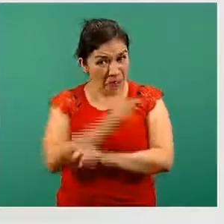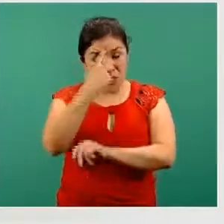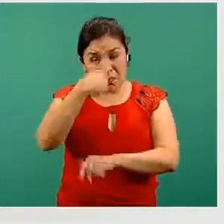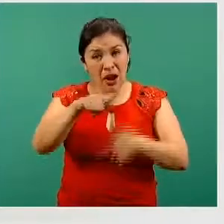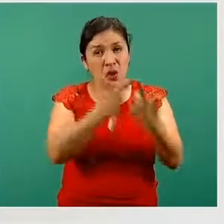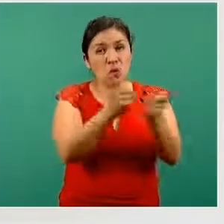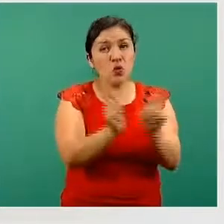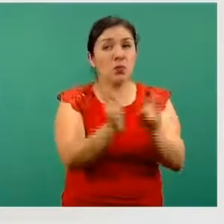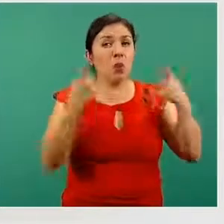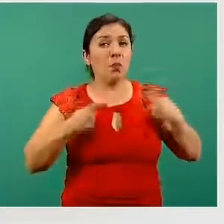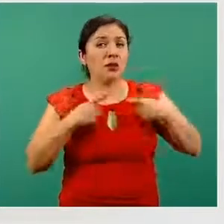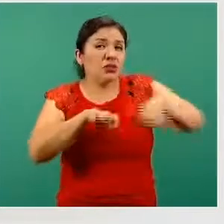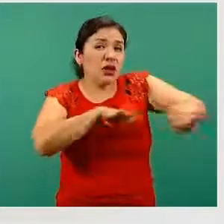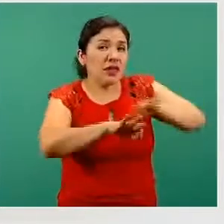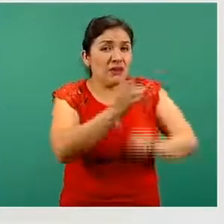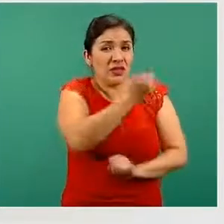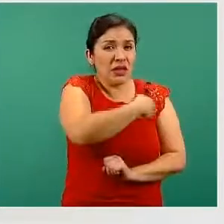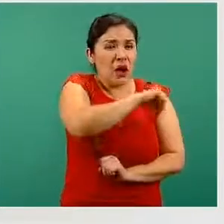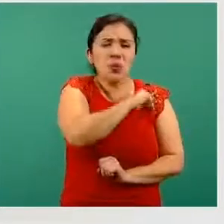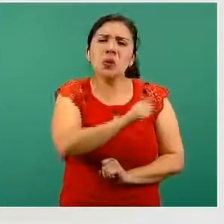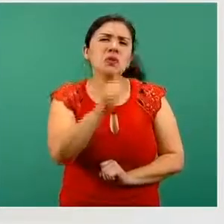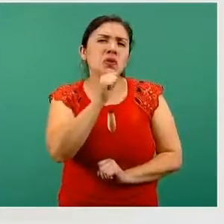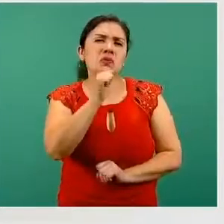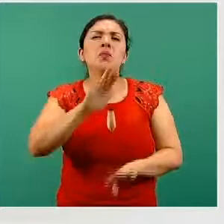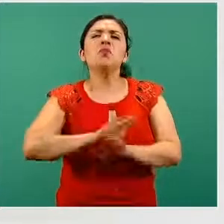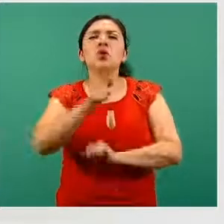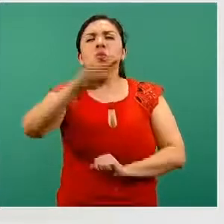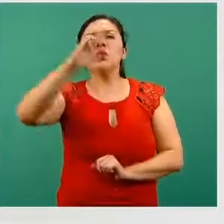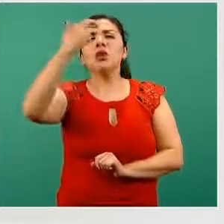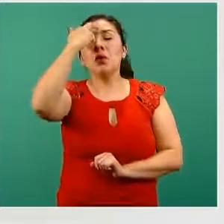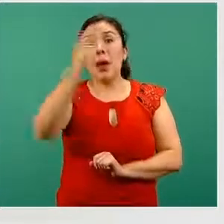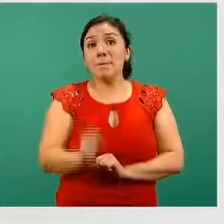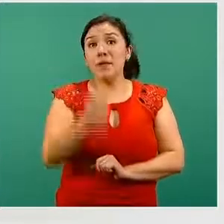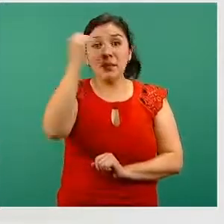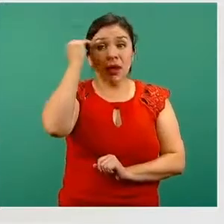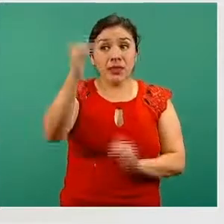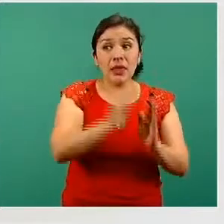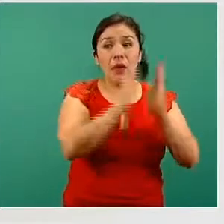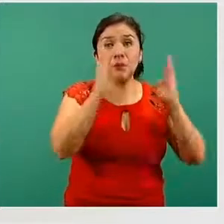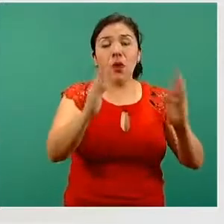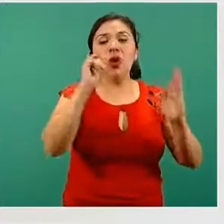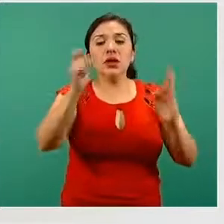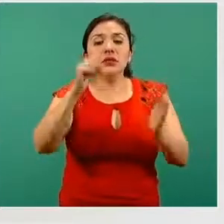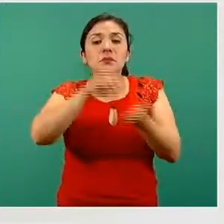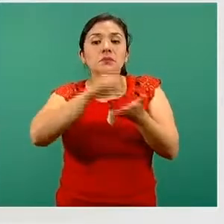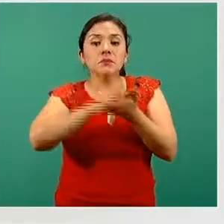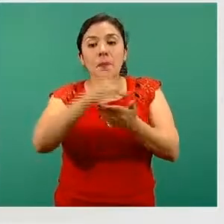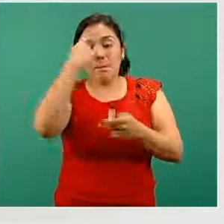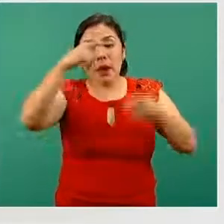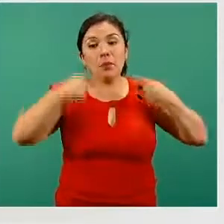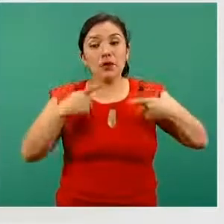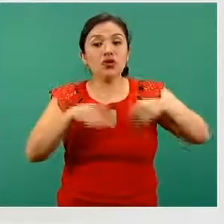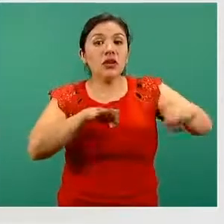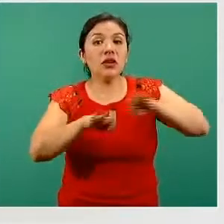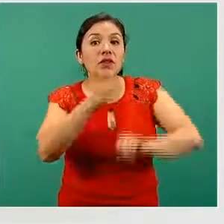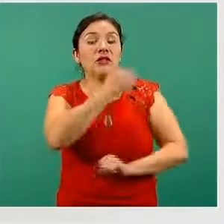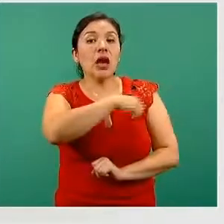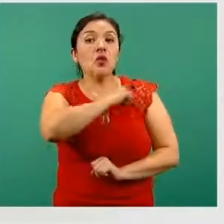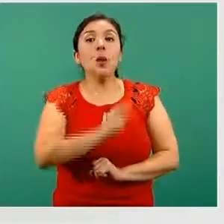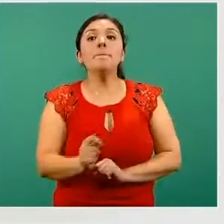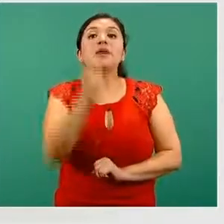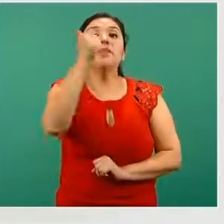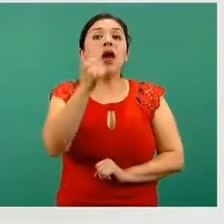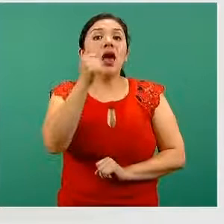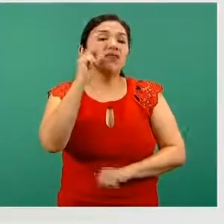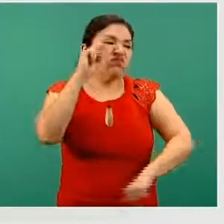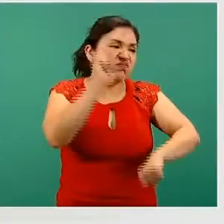de trabajadores de la salud, dado que recordemos, en la primera etapa están contemplados los trabajadores de la salud de primera línea, es